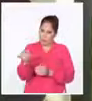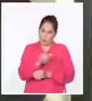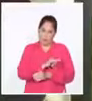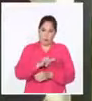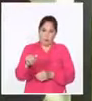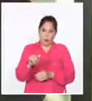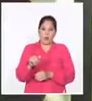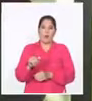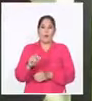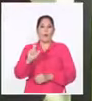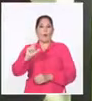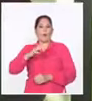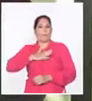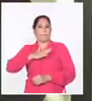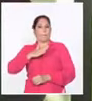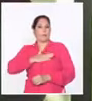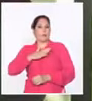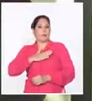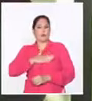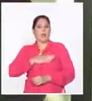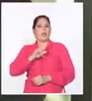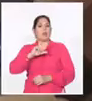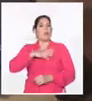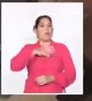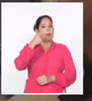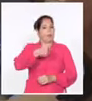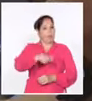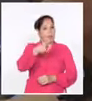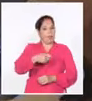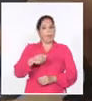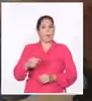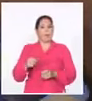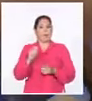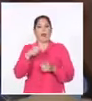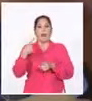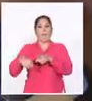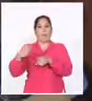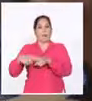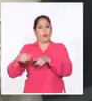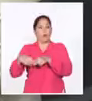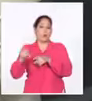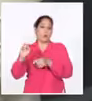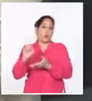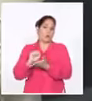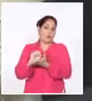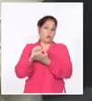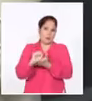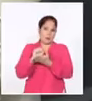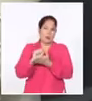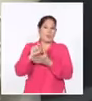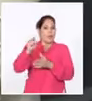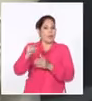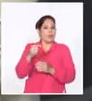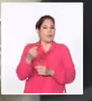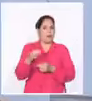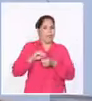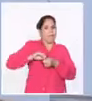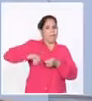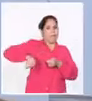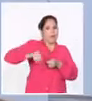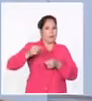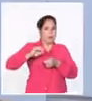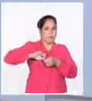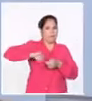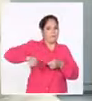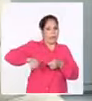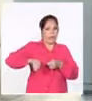de cuentas personales y no de cuentas fiscales para cobrar un producto o servicio. Un acto de evasión fiscal que nada tiene